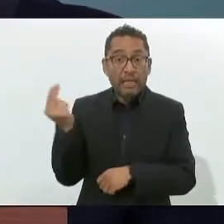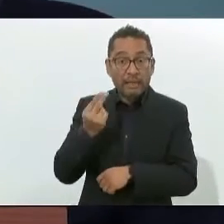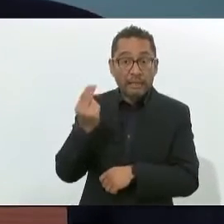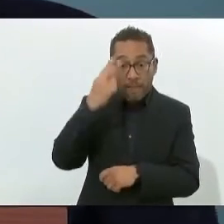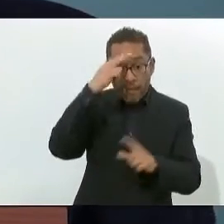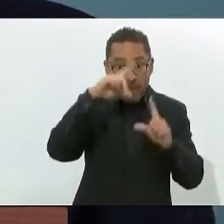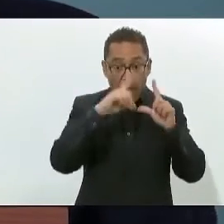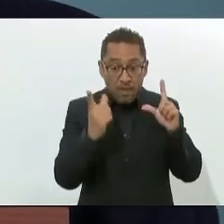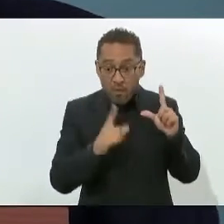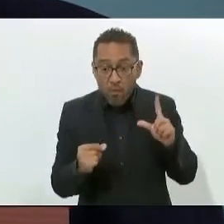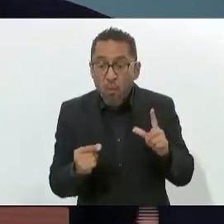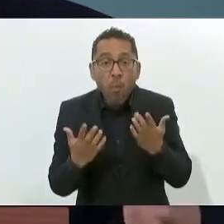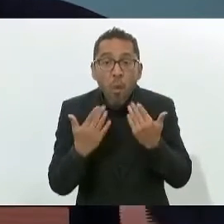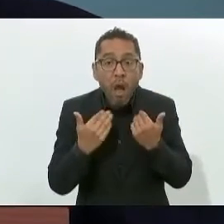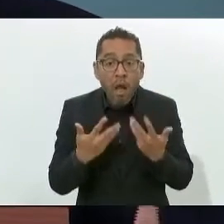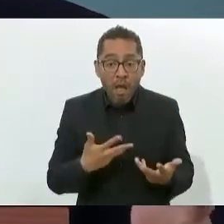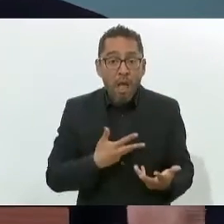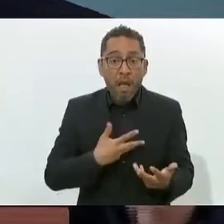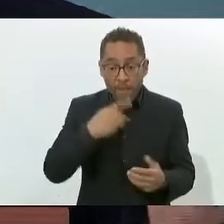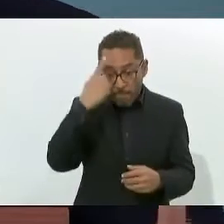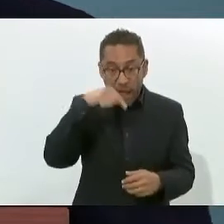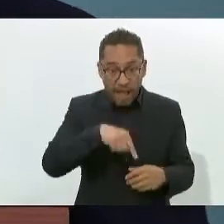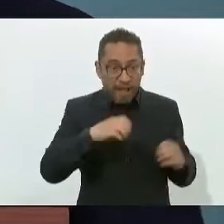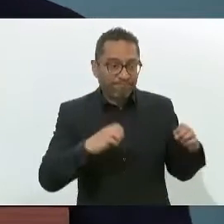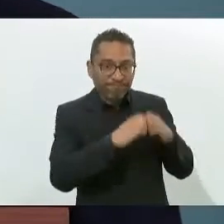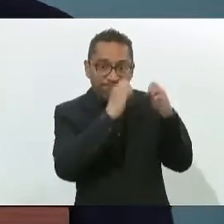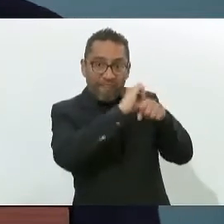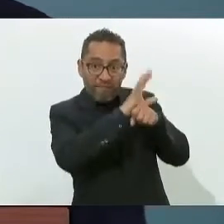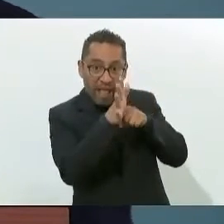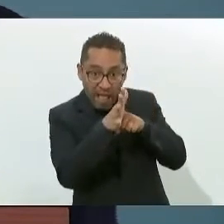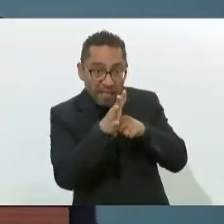país para enfrentar la pandemia, para que